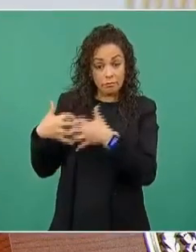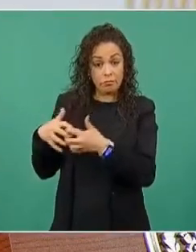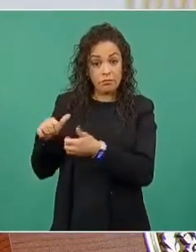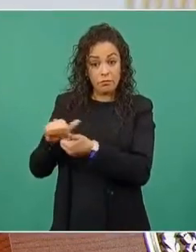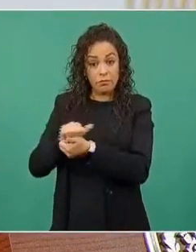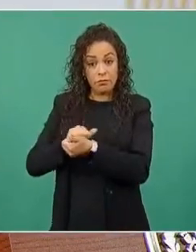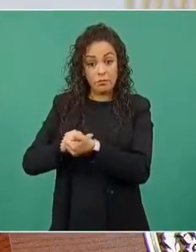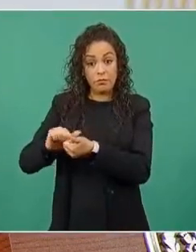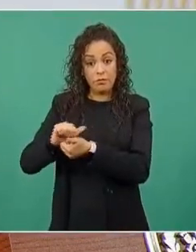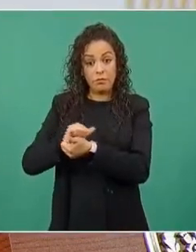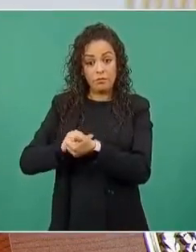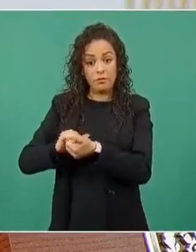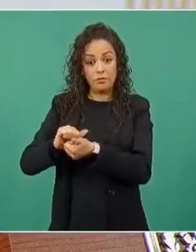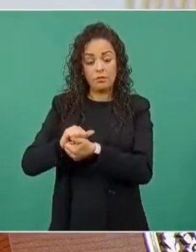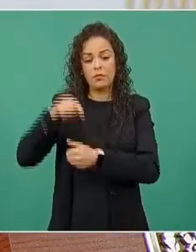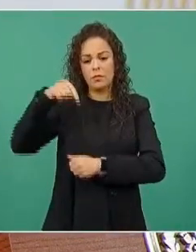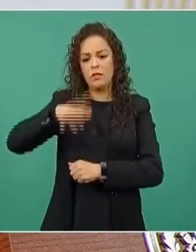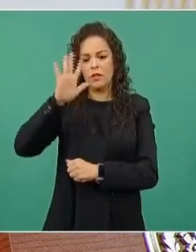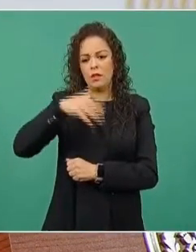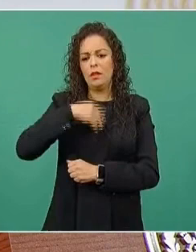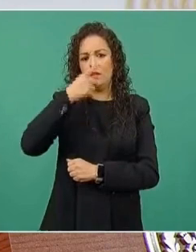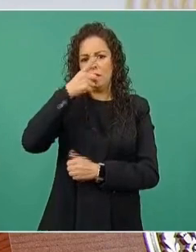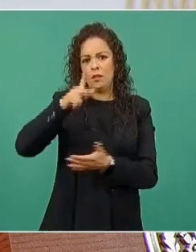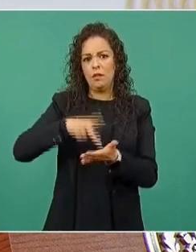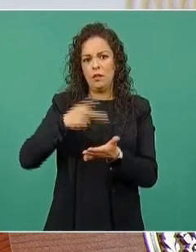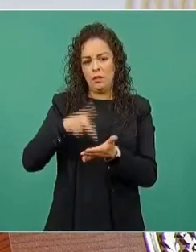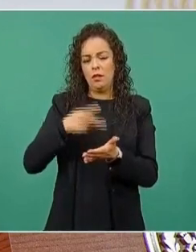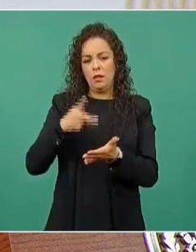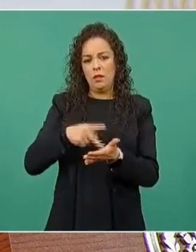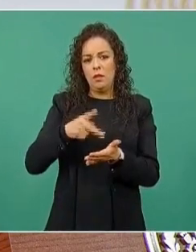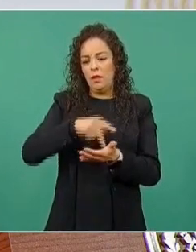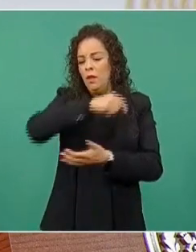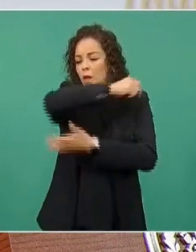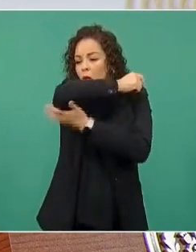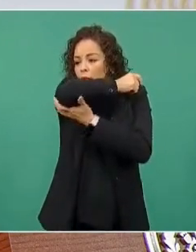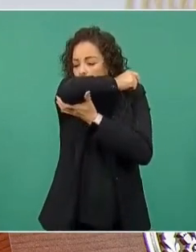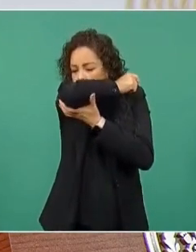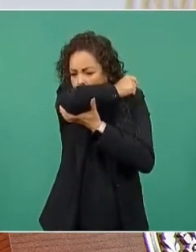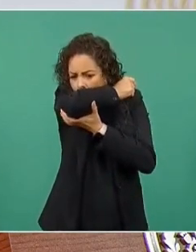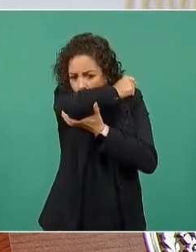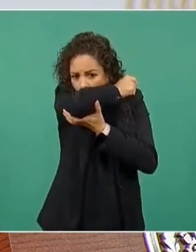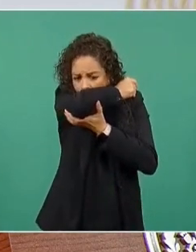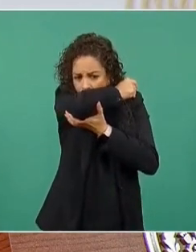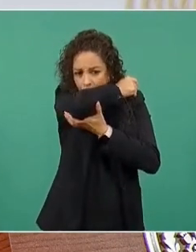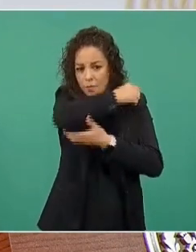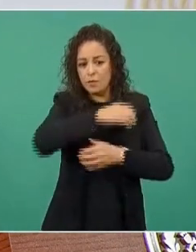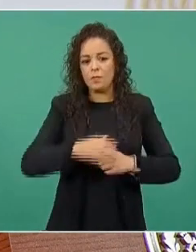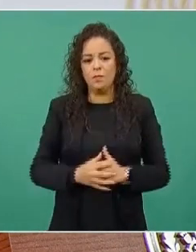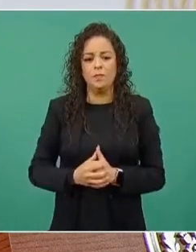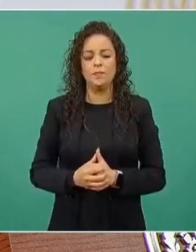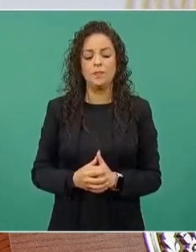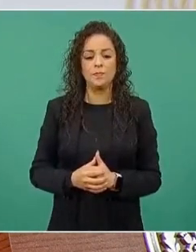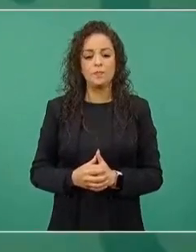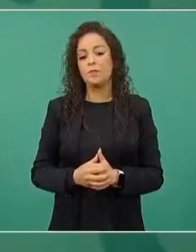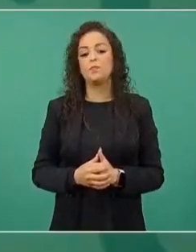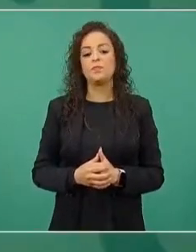Algunos, ya lo he dicho aquí y lo repito, seguramente recuerdan que